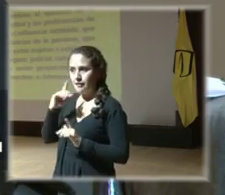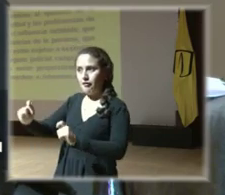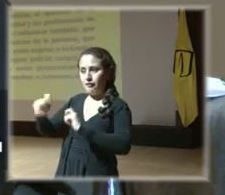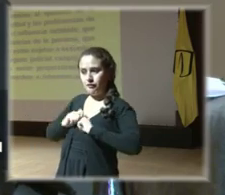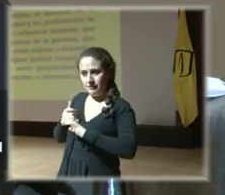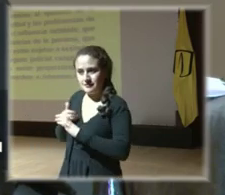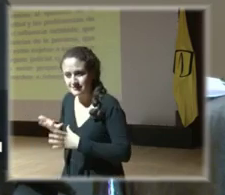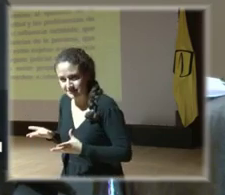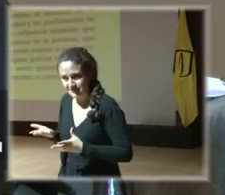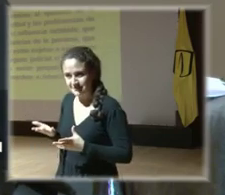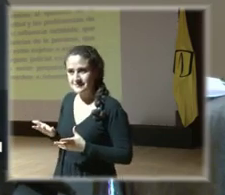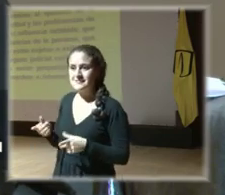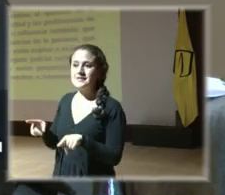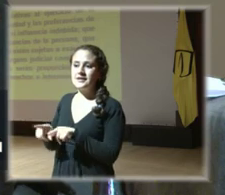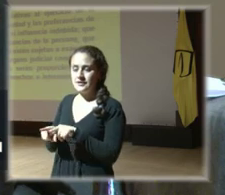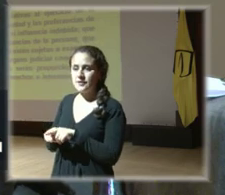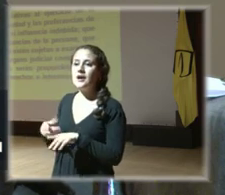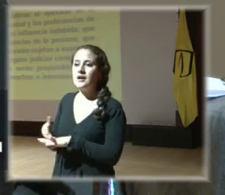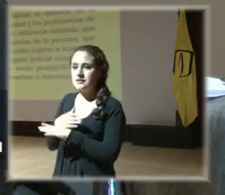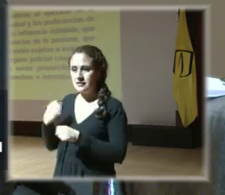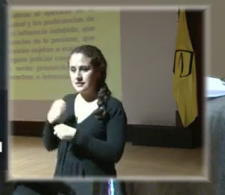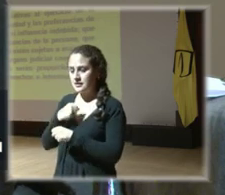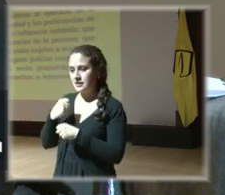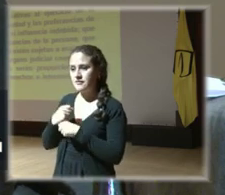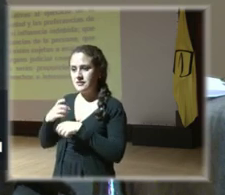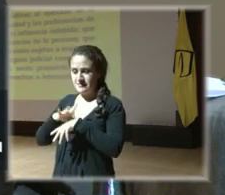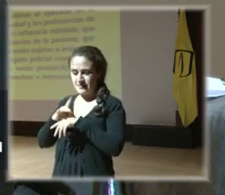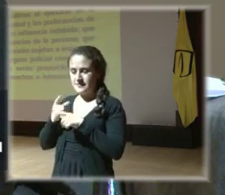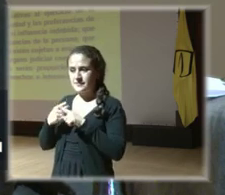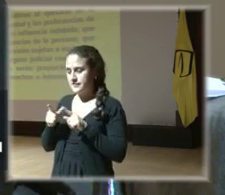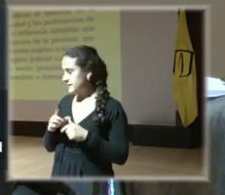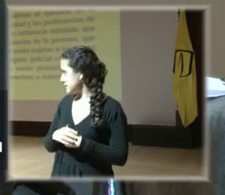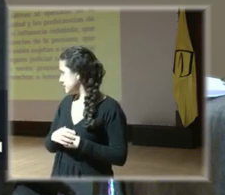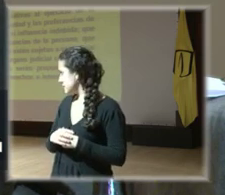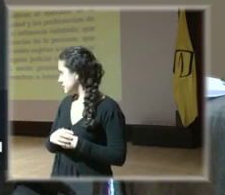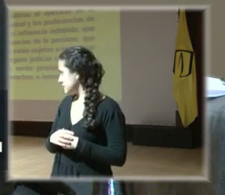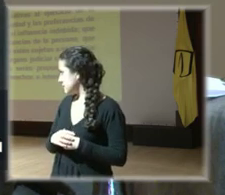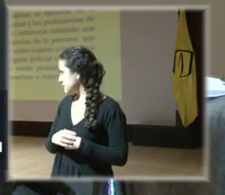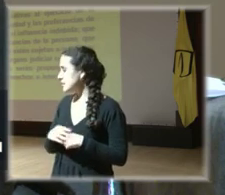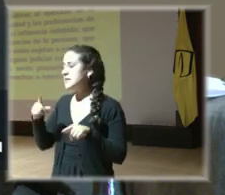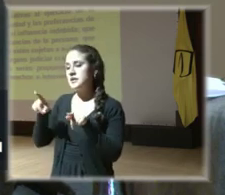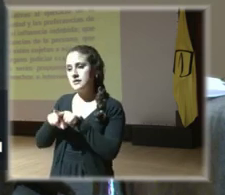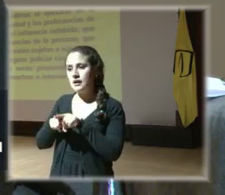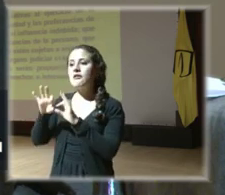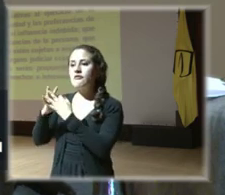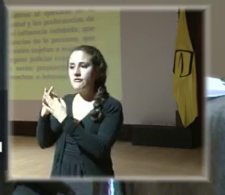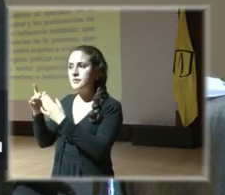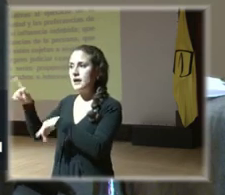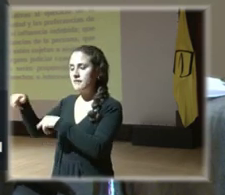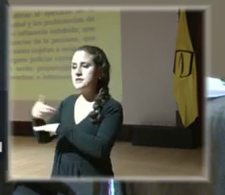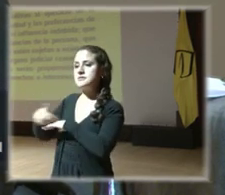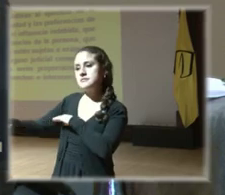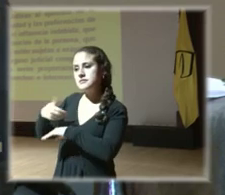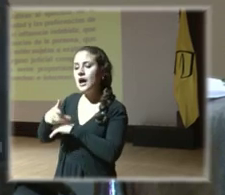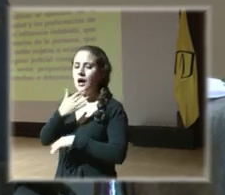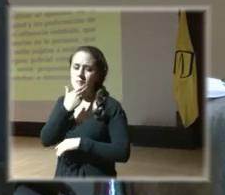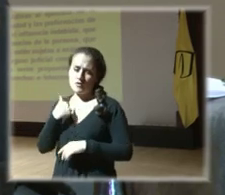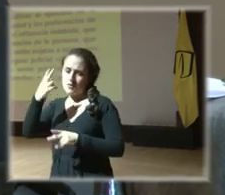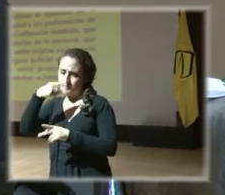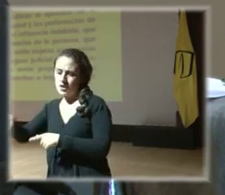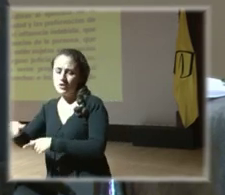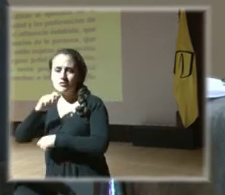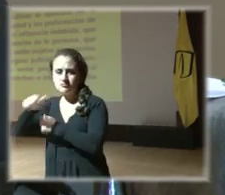eso, en el trabajo que tenemos con la clínica, varias veces las familias vienen a solicitarnos la interdicción porque